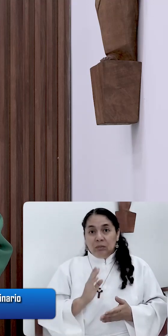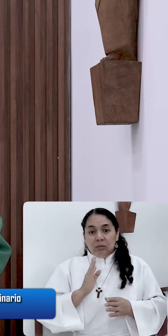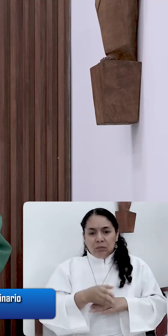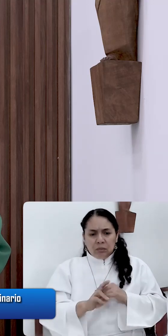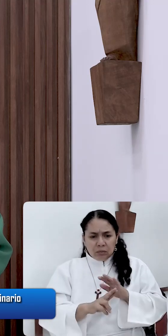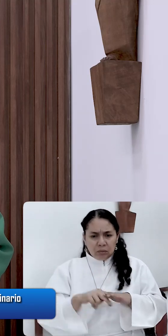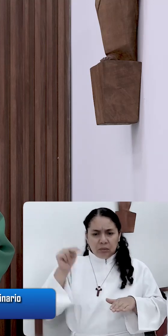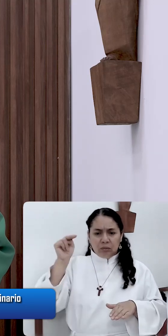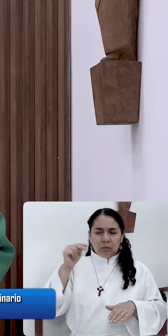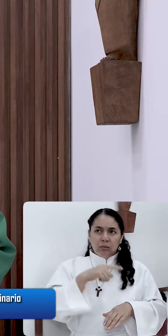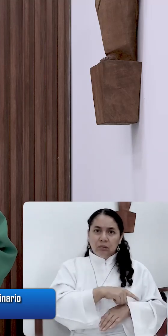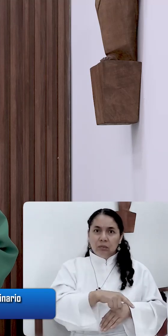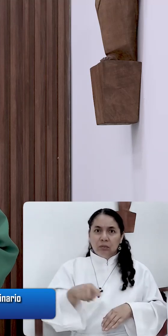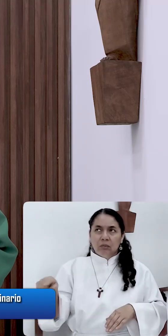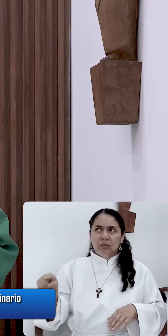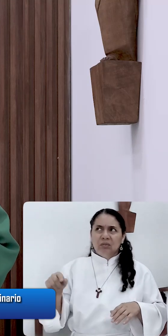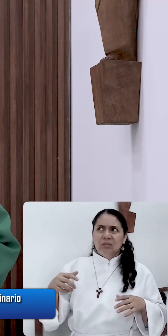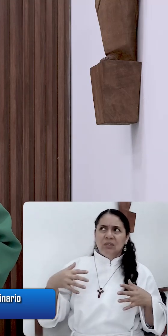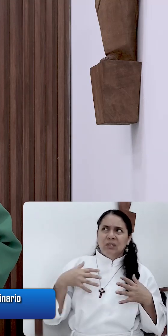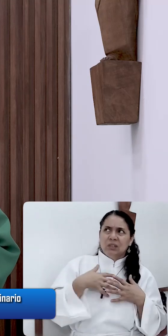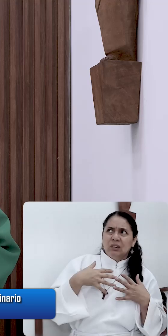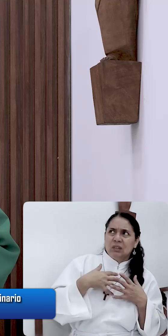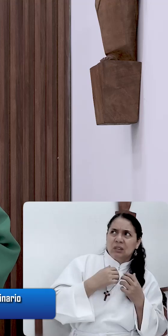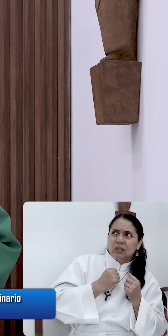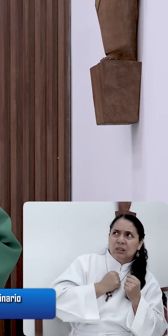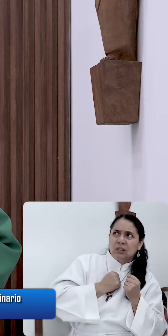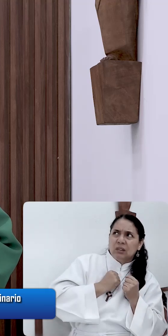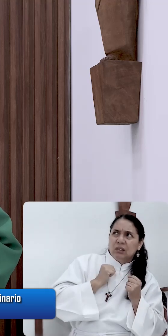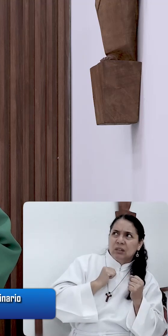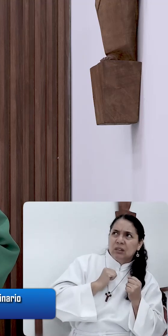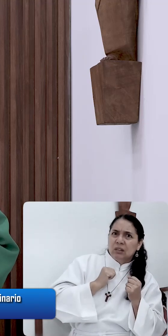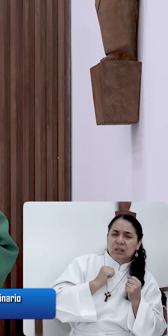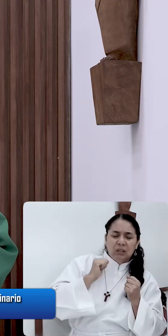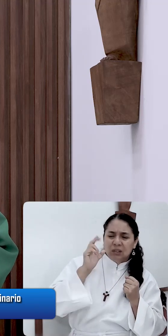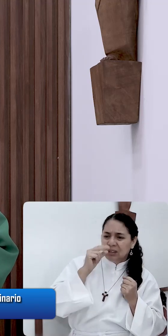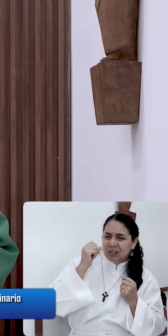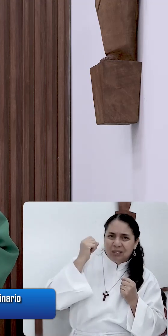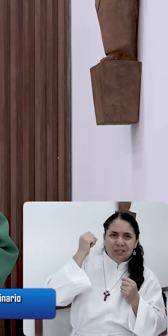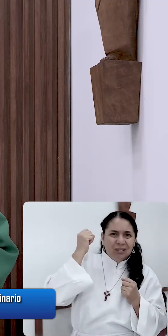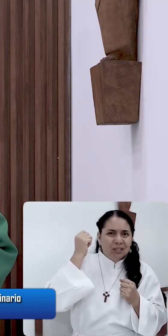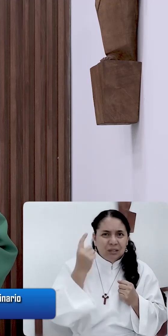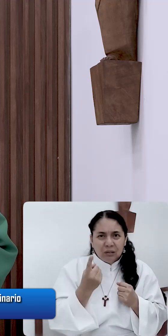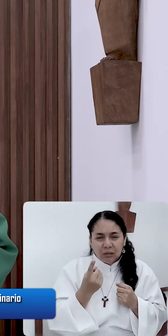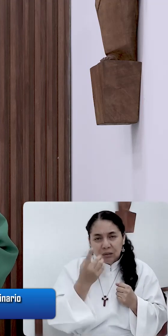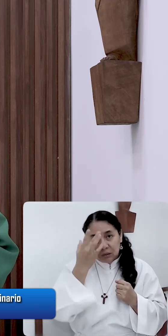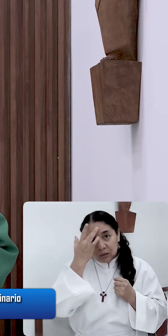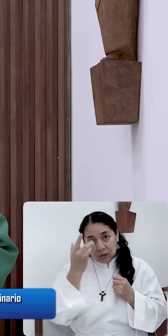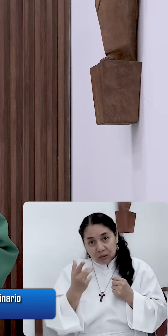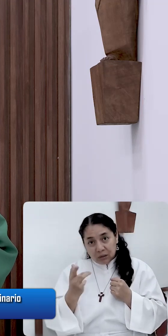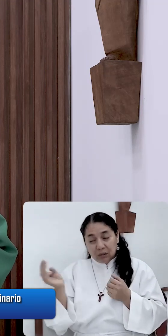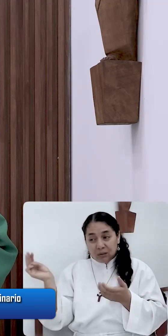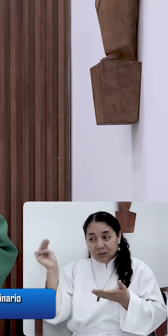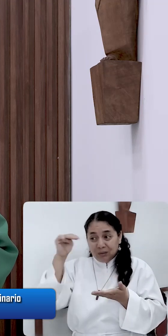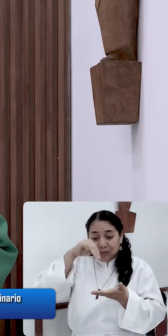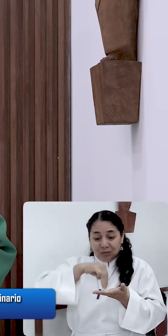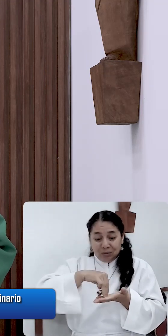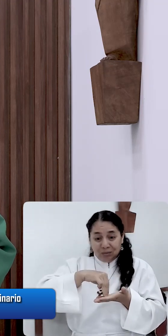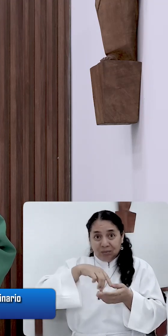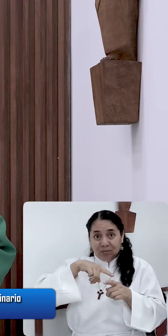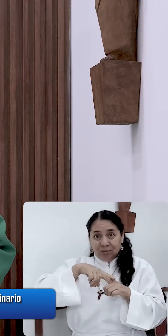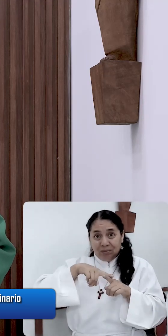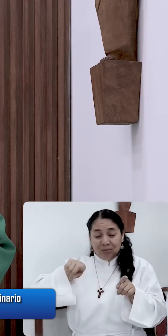resucitará, pero ellos están asustados, sorprendidos, desconcertados, porque es un Mesías